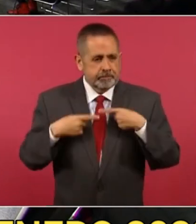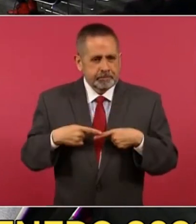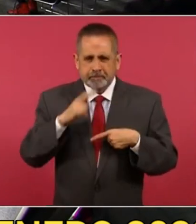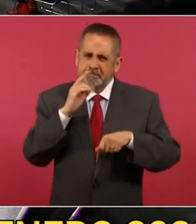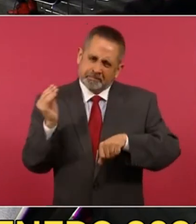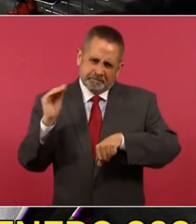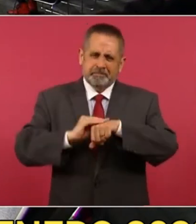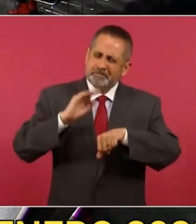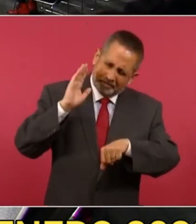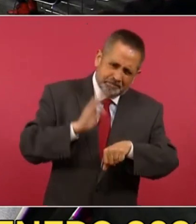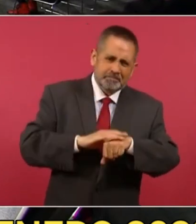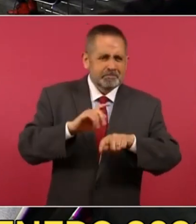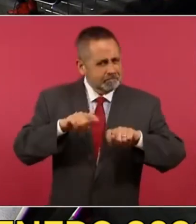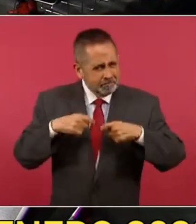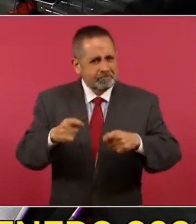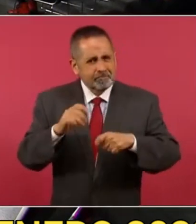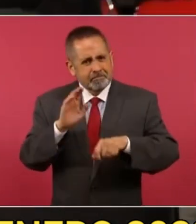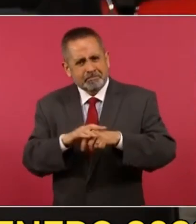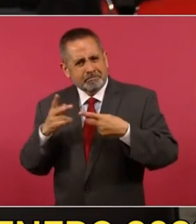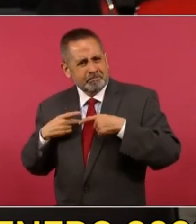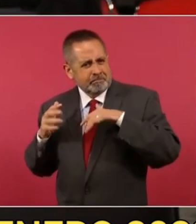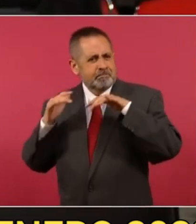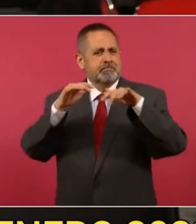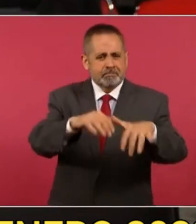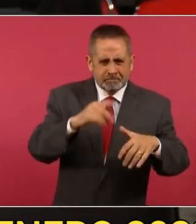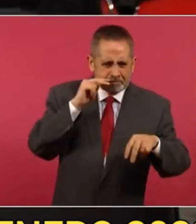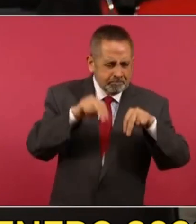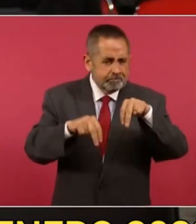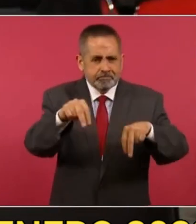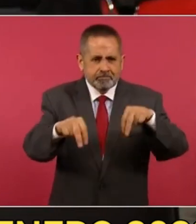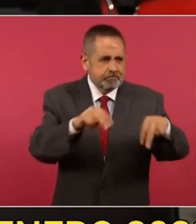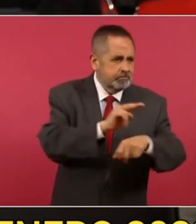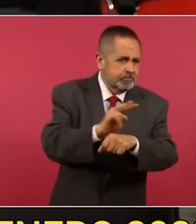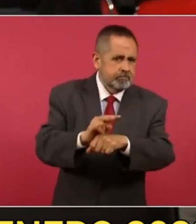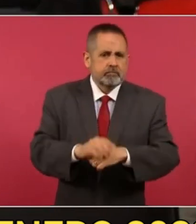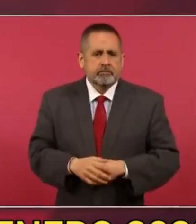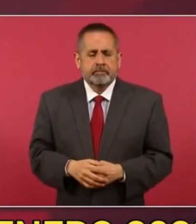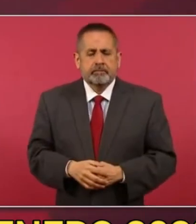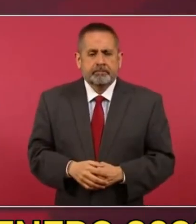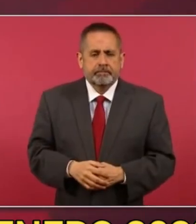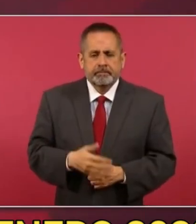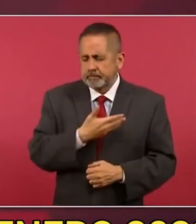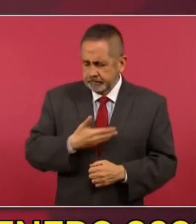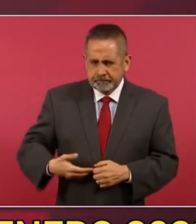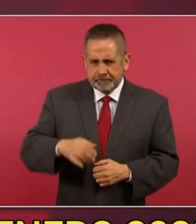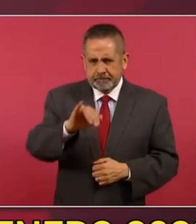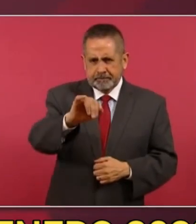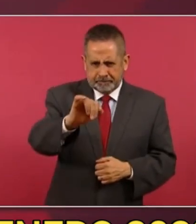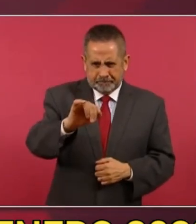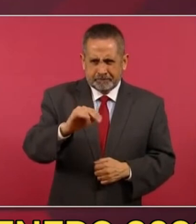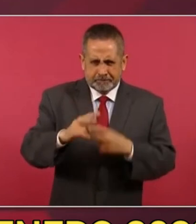se aumentara la presencia también de los elementos? Lo estamos haciendo cada vez más. Por